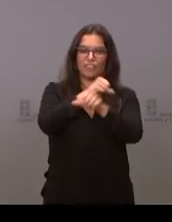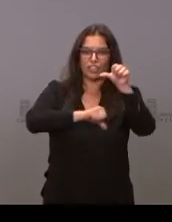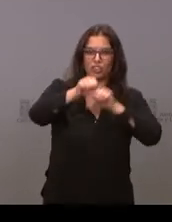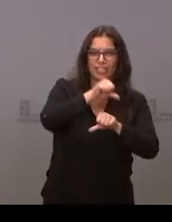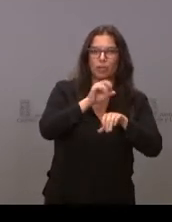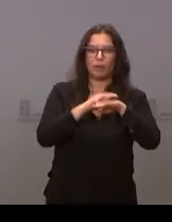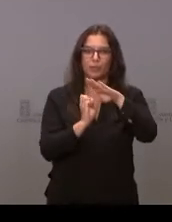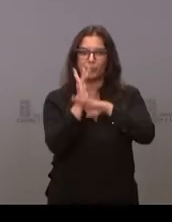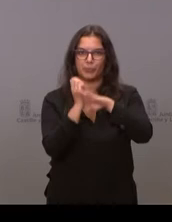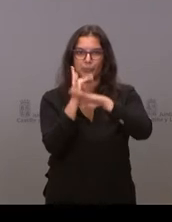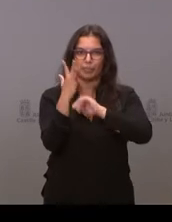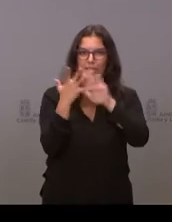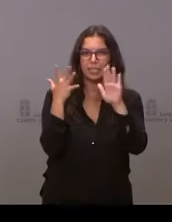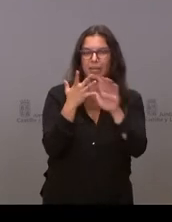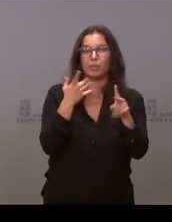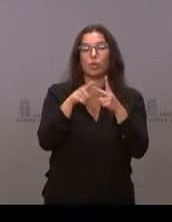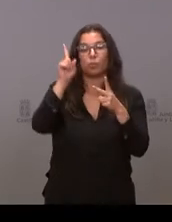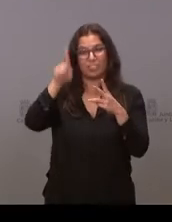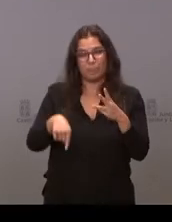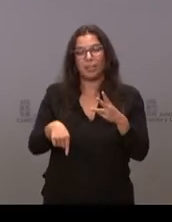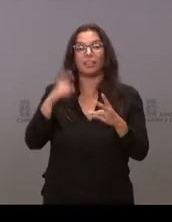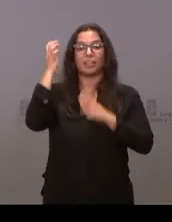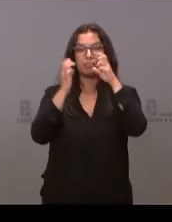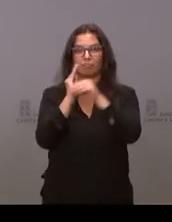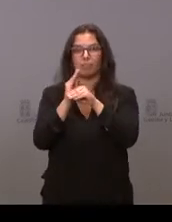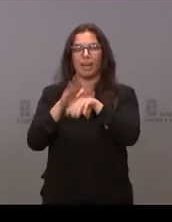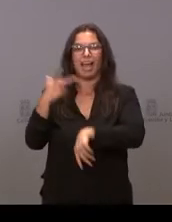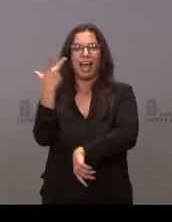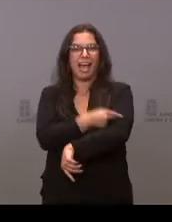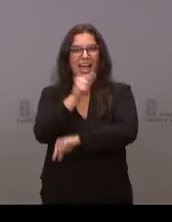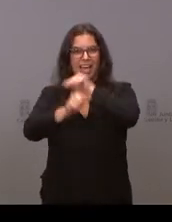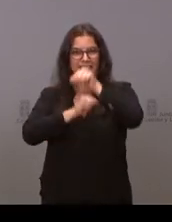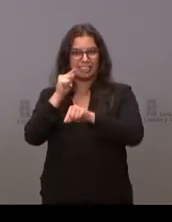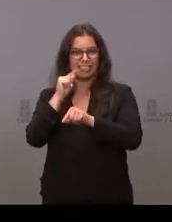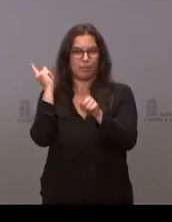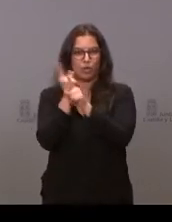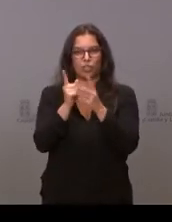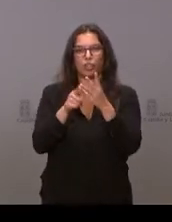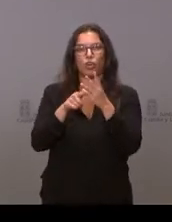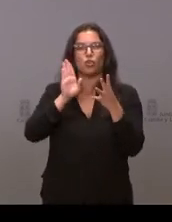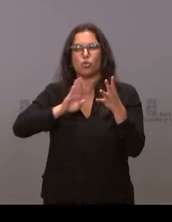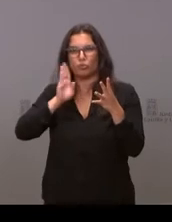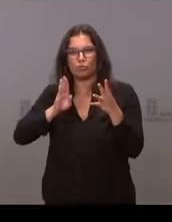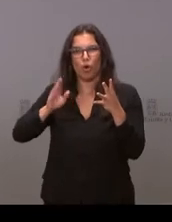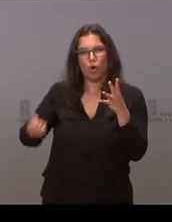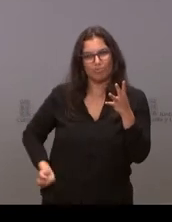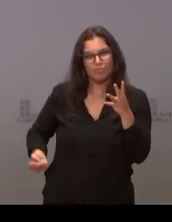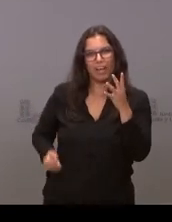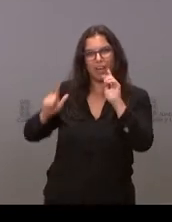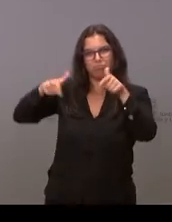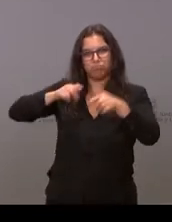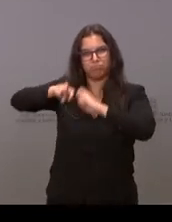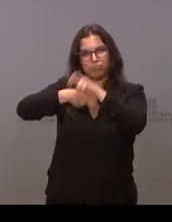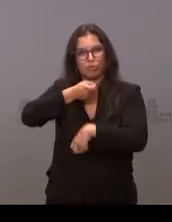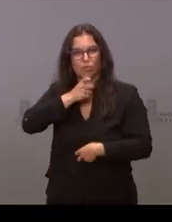también, lógicamente, en el mundo ganadero, en materia de antibióticos, de tratamiento de residuos y, evidentemente, pues en el desarrollo de